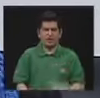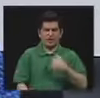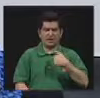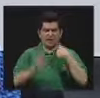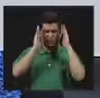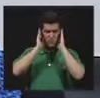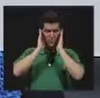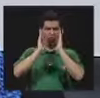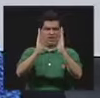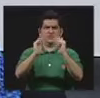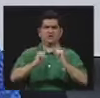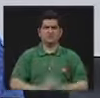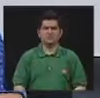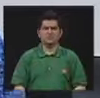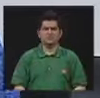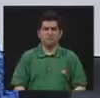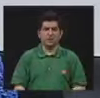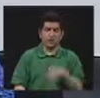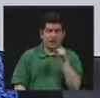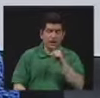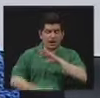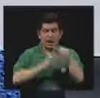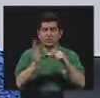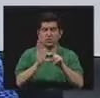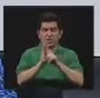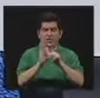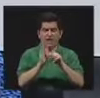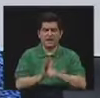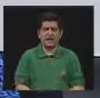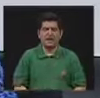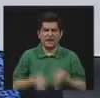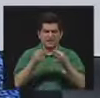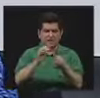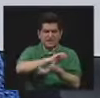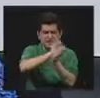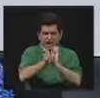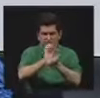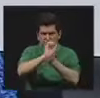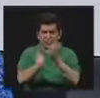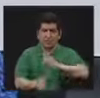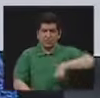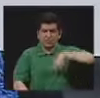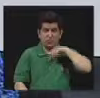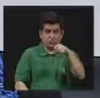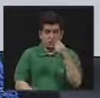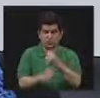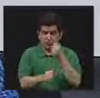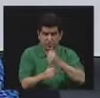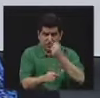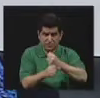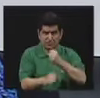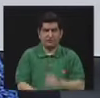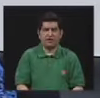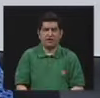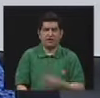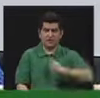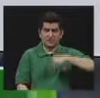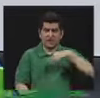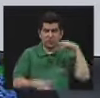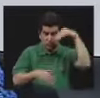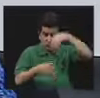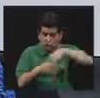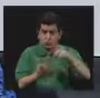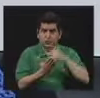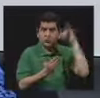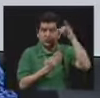tomado en cuenta. Uh-huh. En toda la ley de turismo, en las reformas, porque nosotros somos los que estamos ahí trabajando. Si nos tomaran